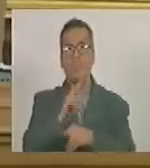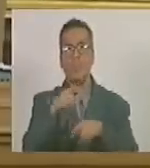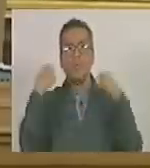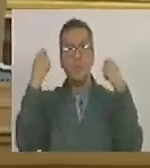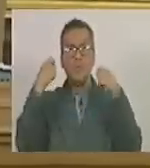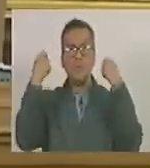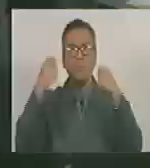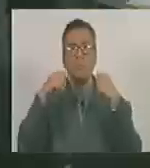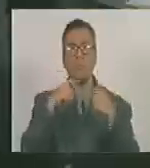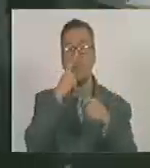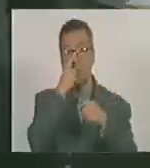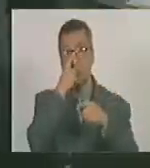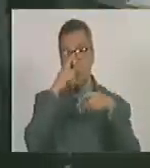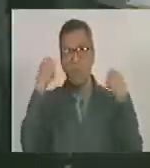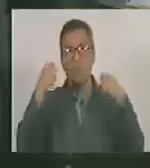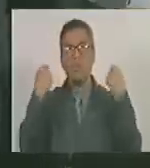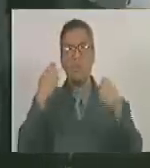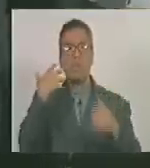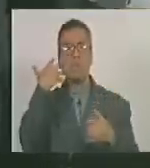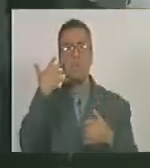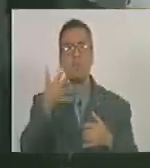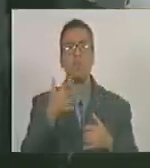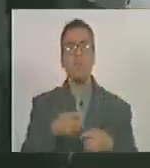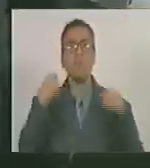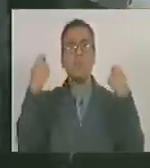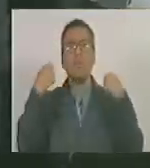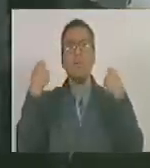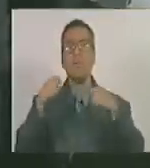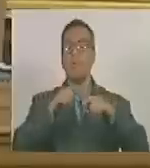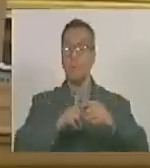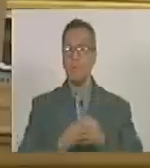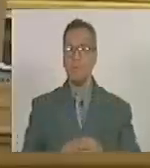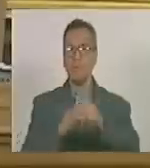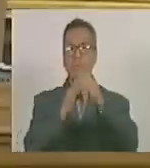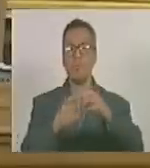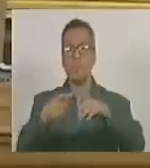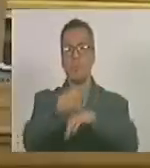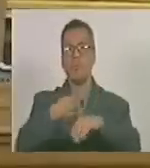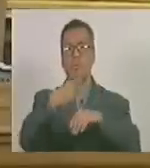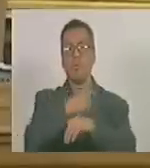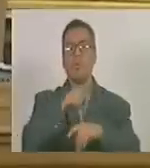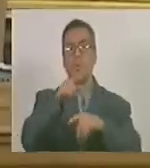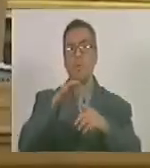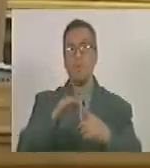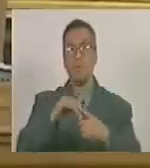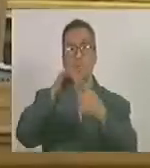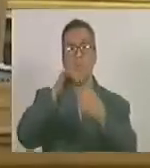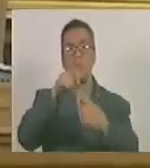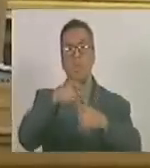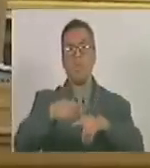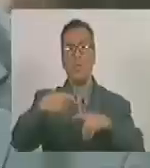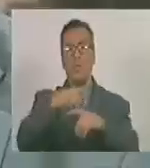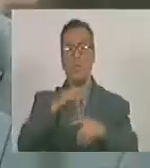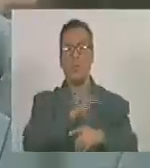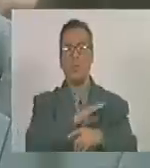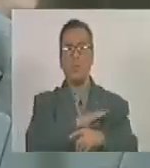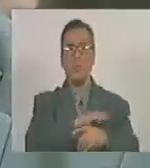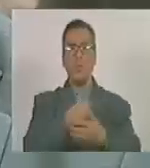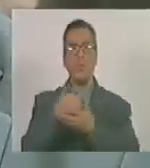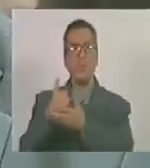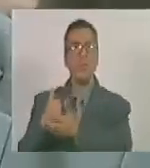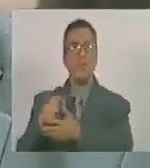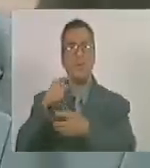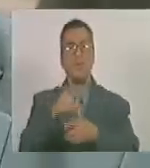campañas, de campañas sucias, de campañas dirigidas a buscar algún tipo de beneficio político o